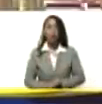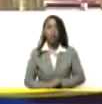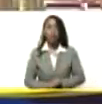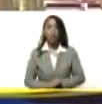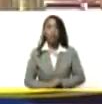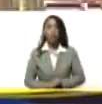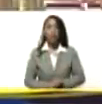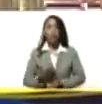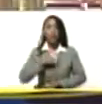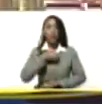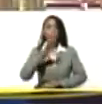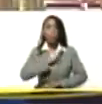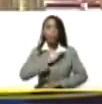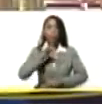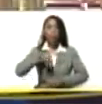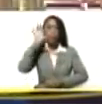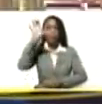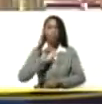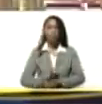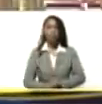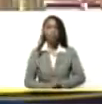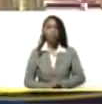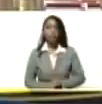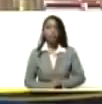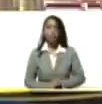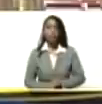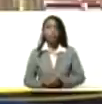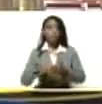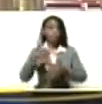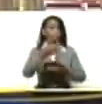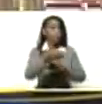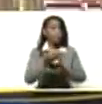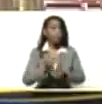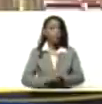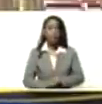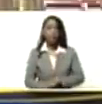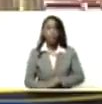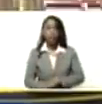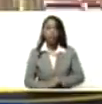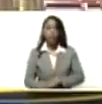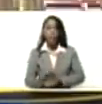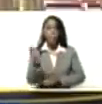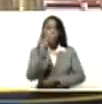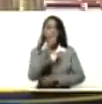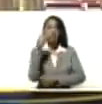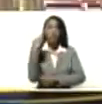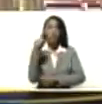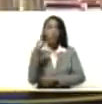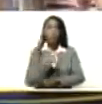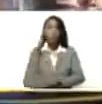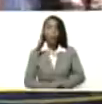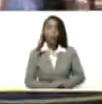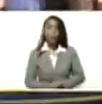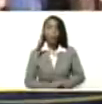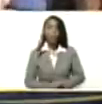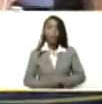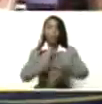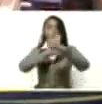de nuestro país luego en el mes de noviembre el